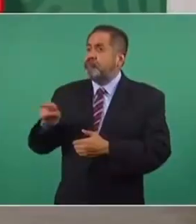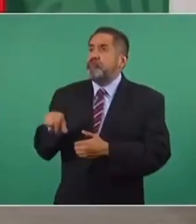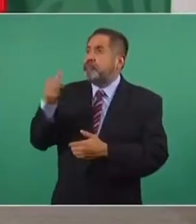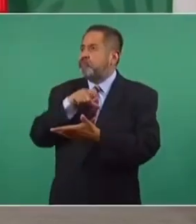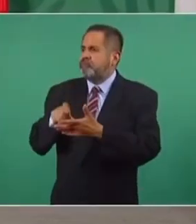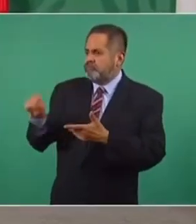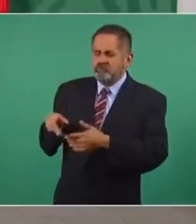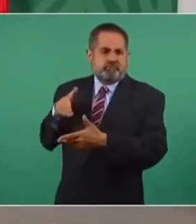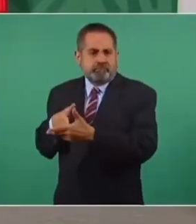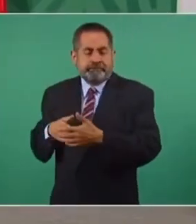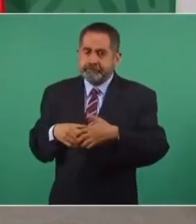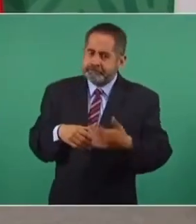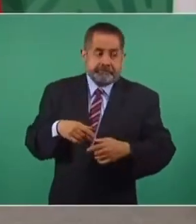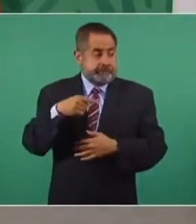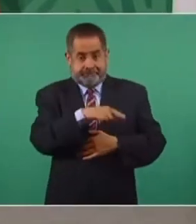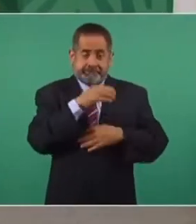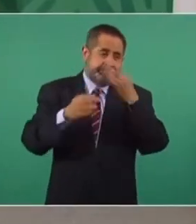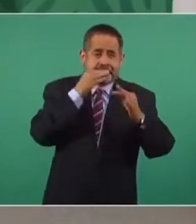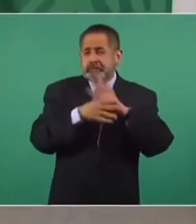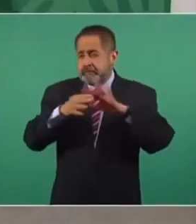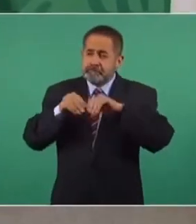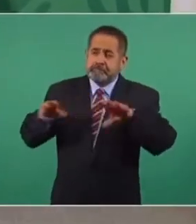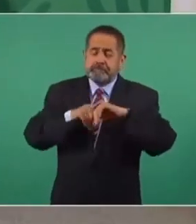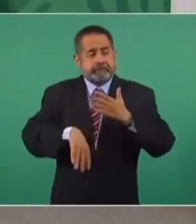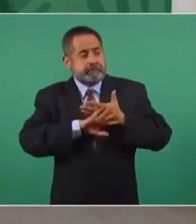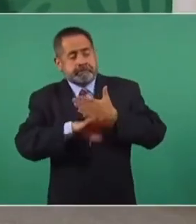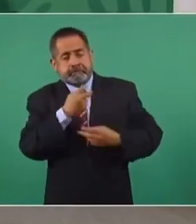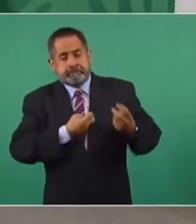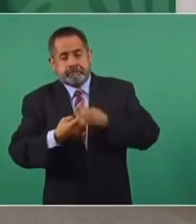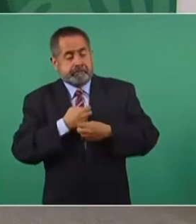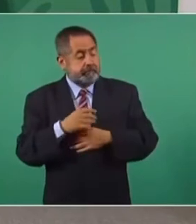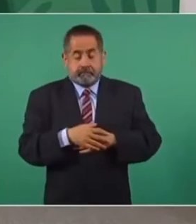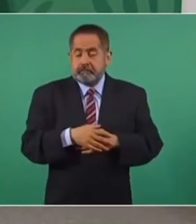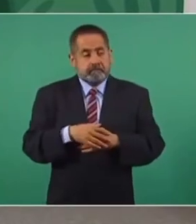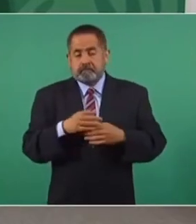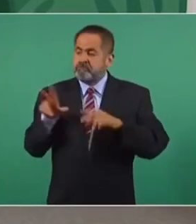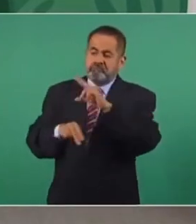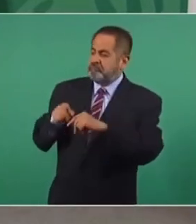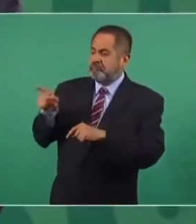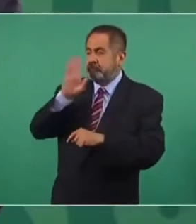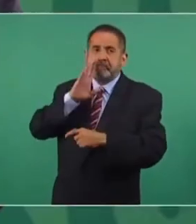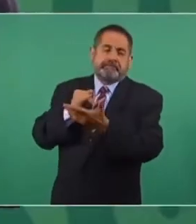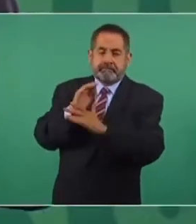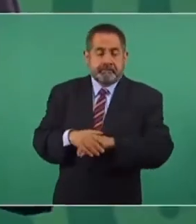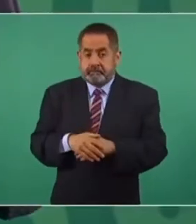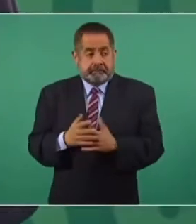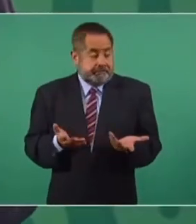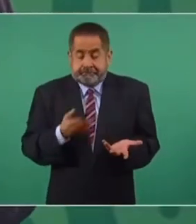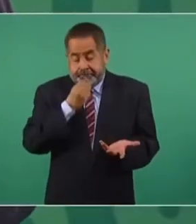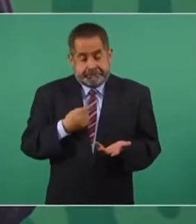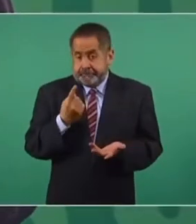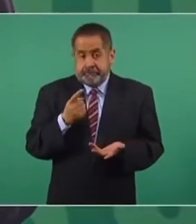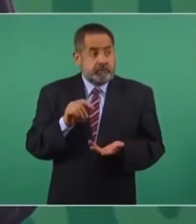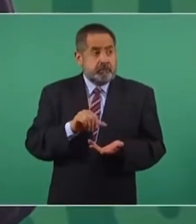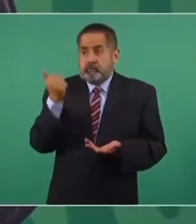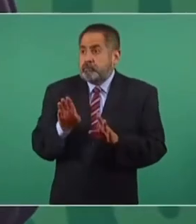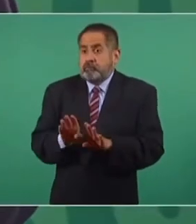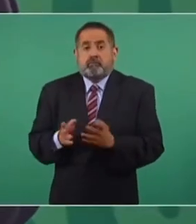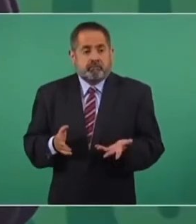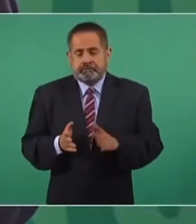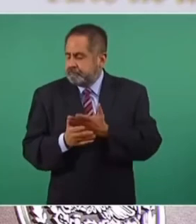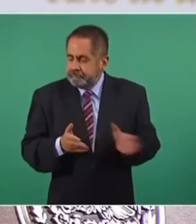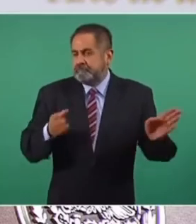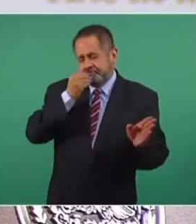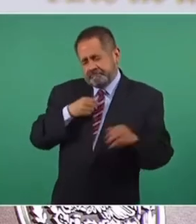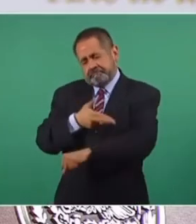de sabotaje y una campaña en medios en contra de estas decisiones que tomamos. Pero era la única manera de garantizar que no falten